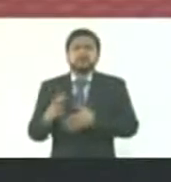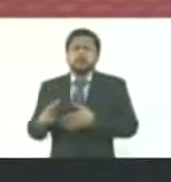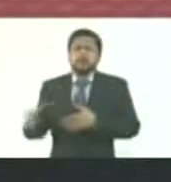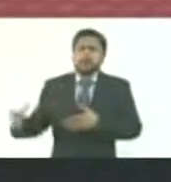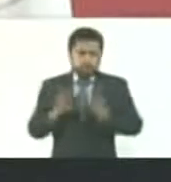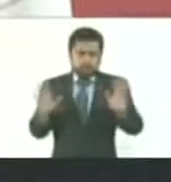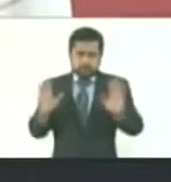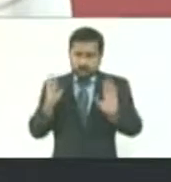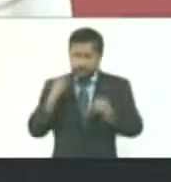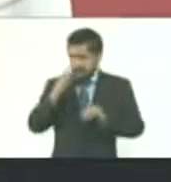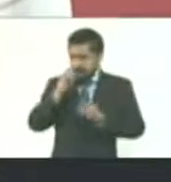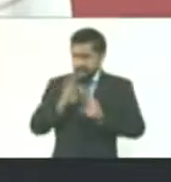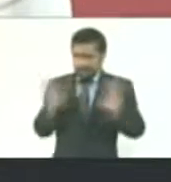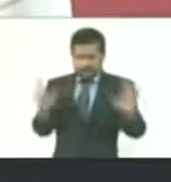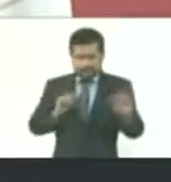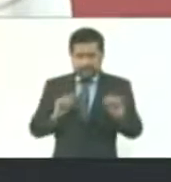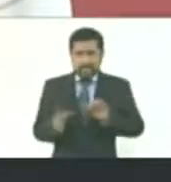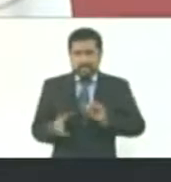Ya me hice la prueba, soy negativa.